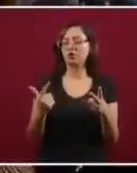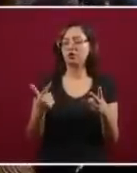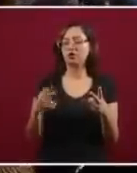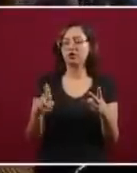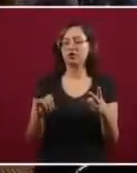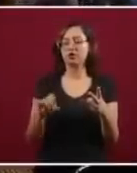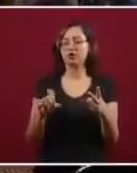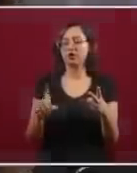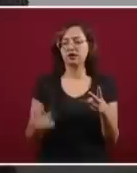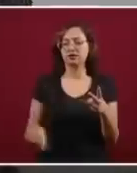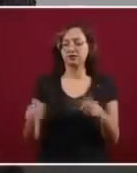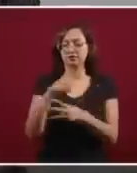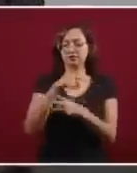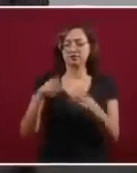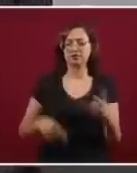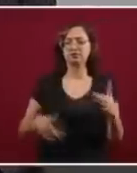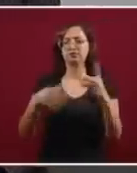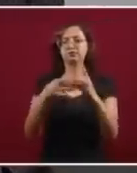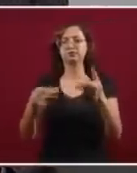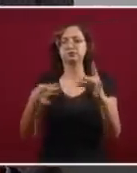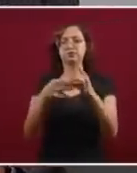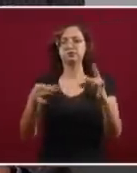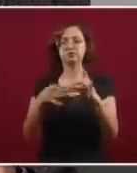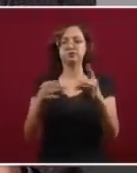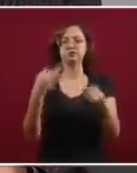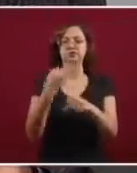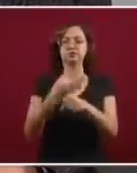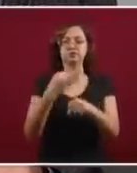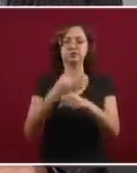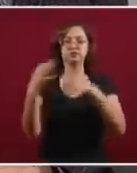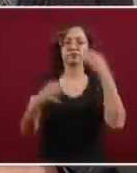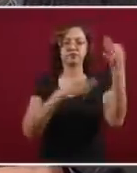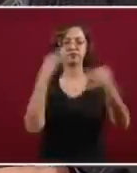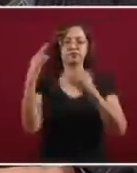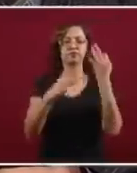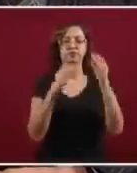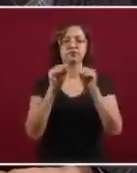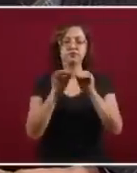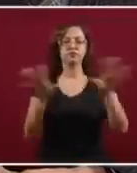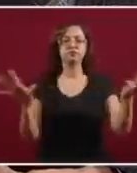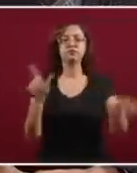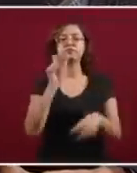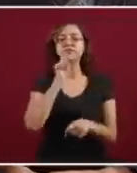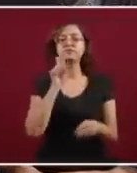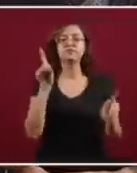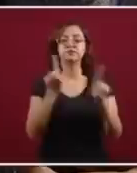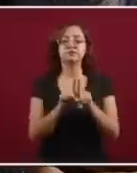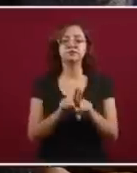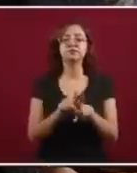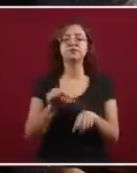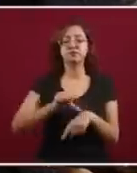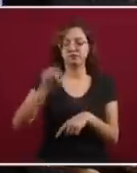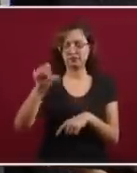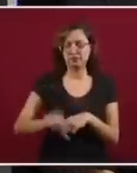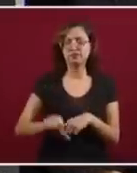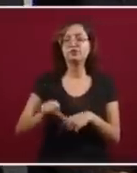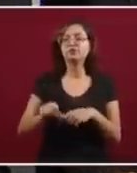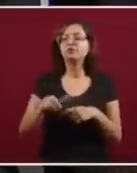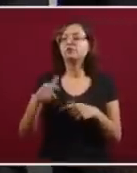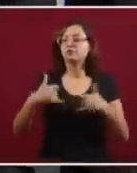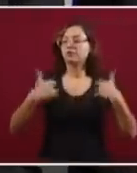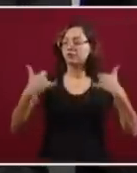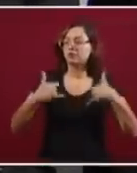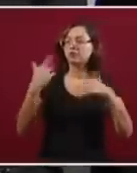cómo vamos en esta campaña hoy tenemos también una reunión con jóvenes